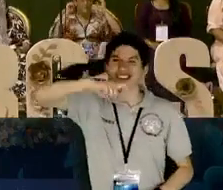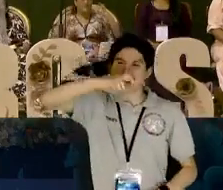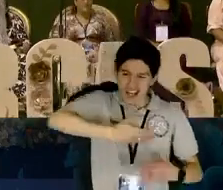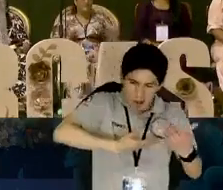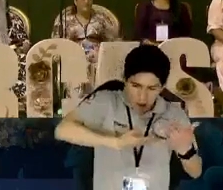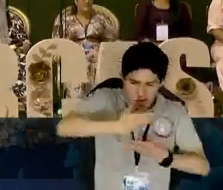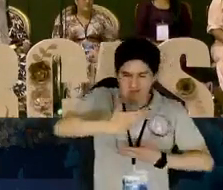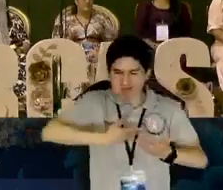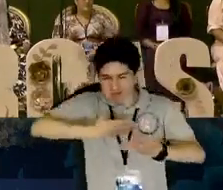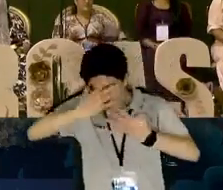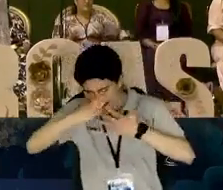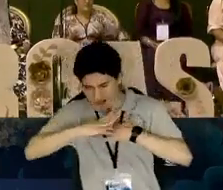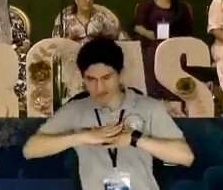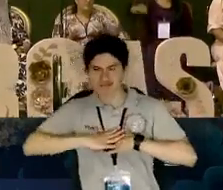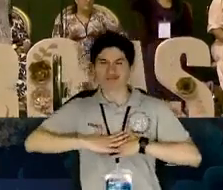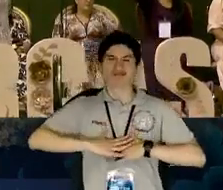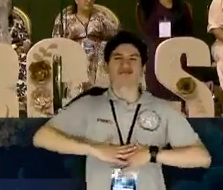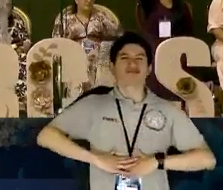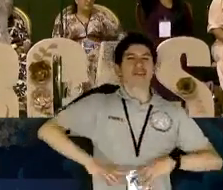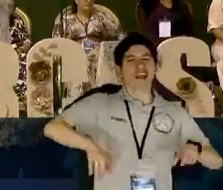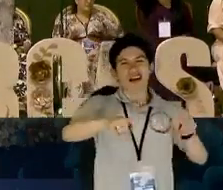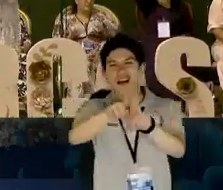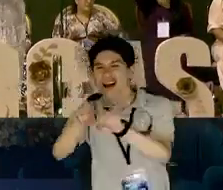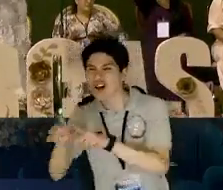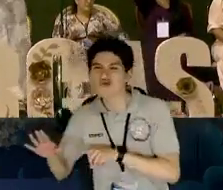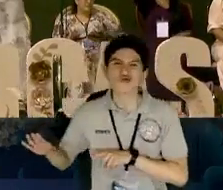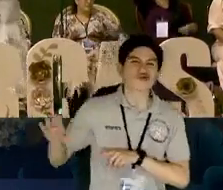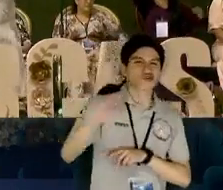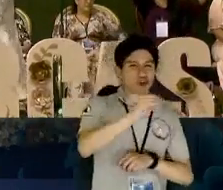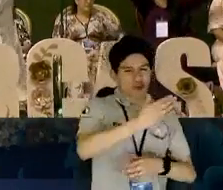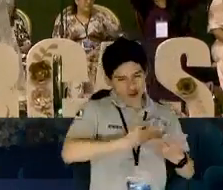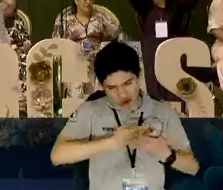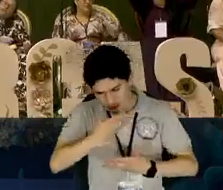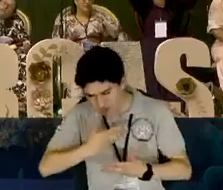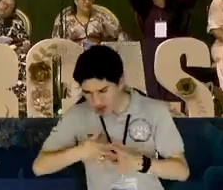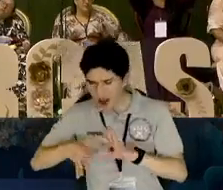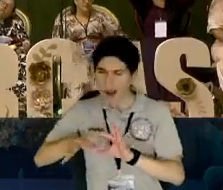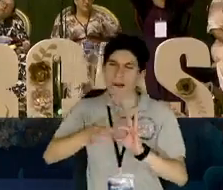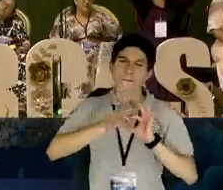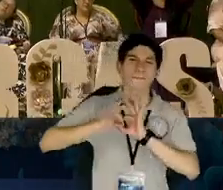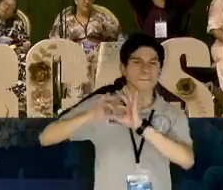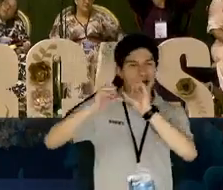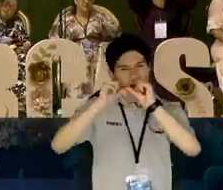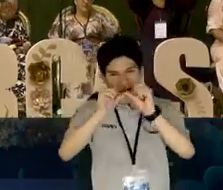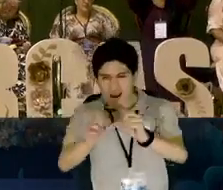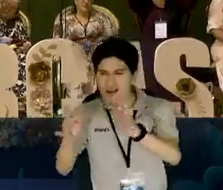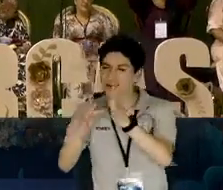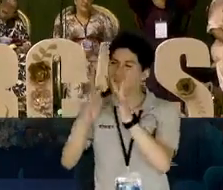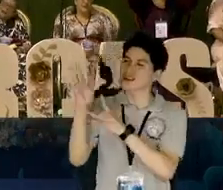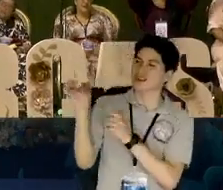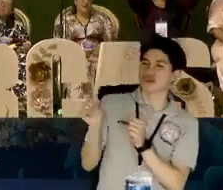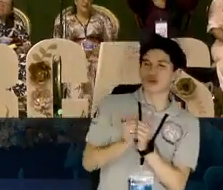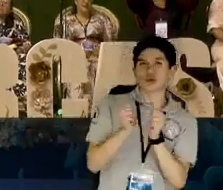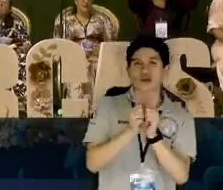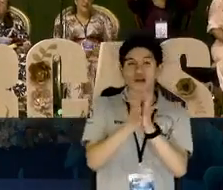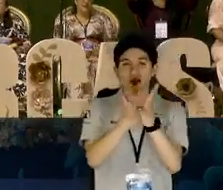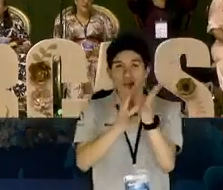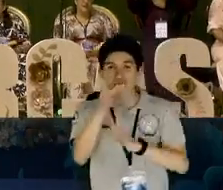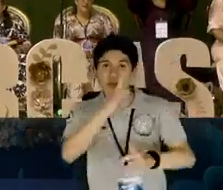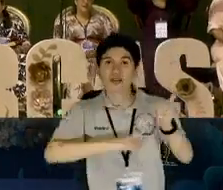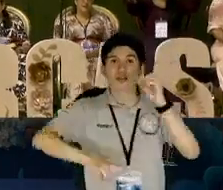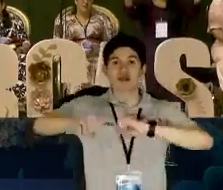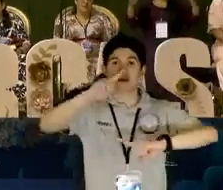armonía los unos con los otros, permanecer en Cristo. ¿Sabe qué dice la palabra